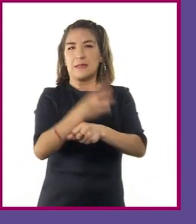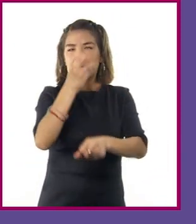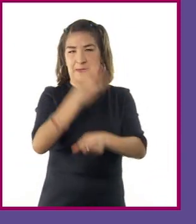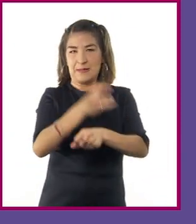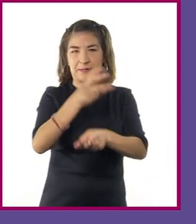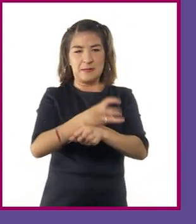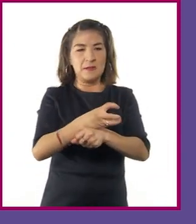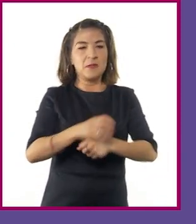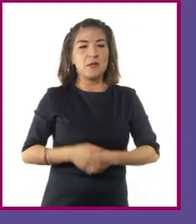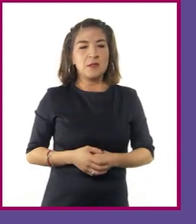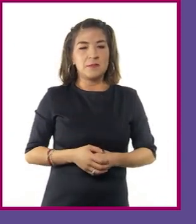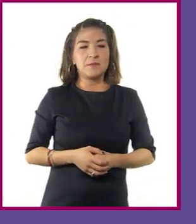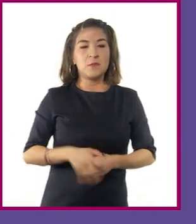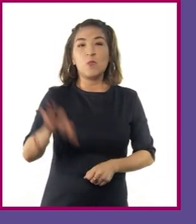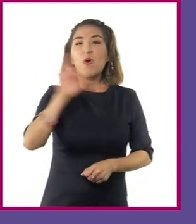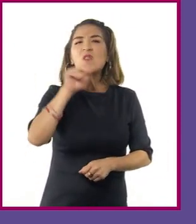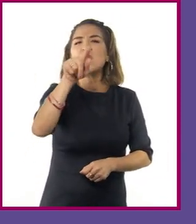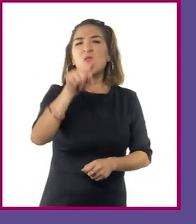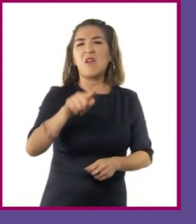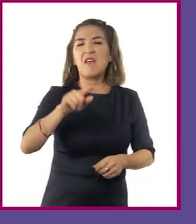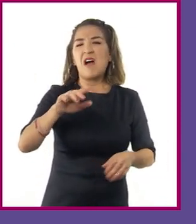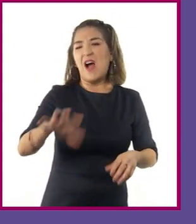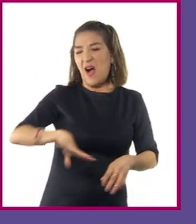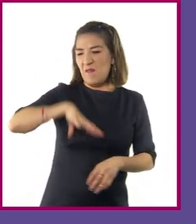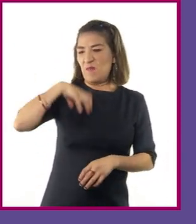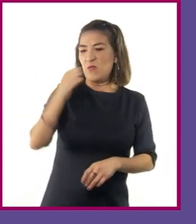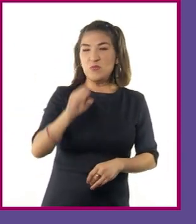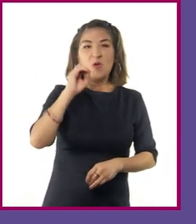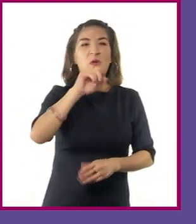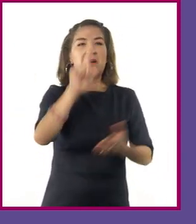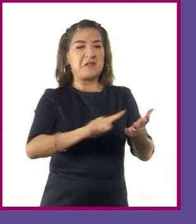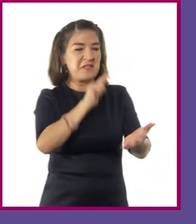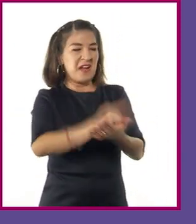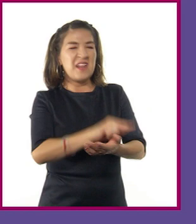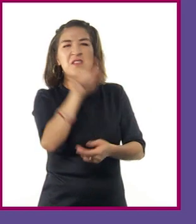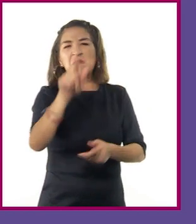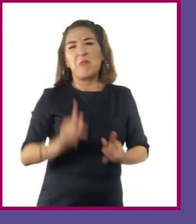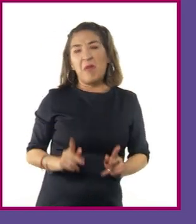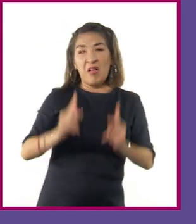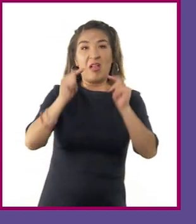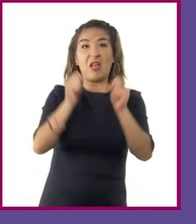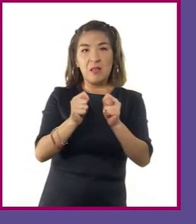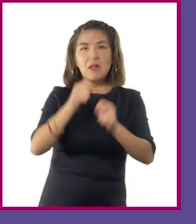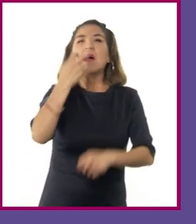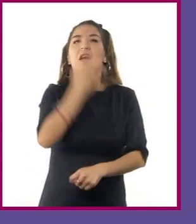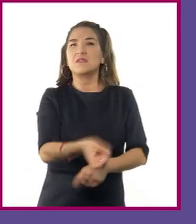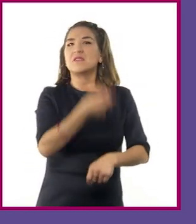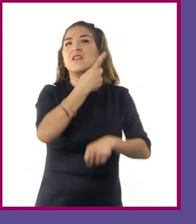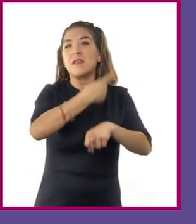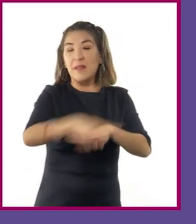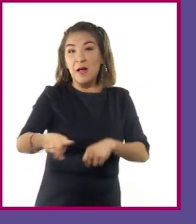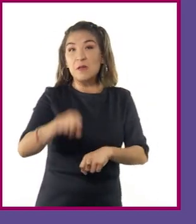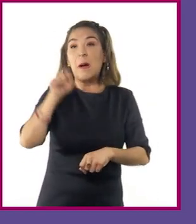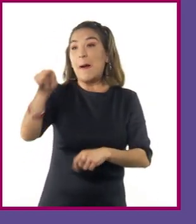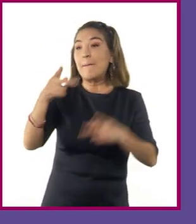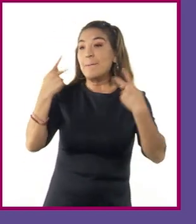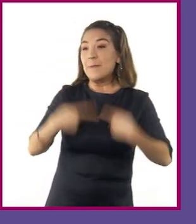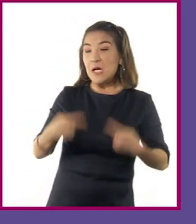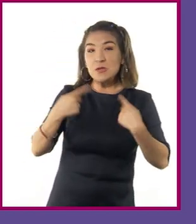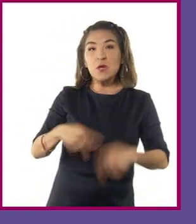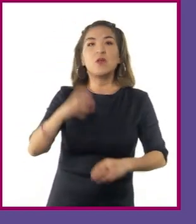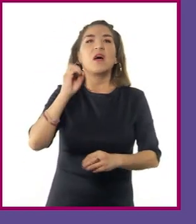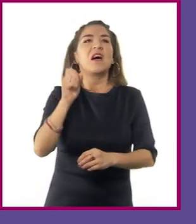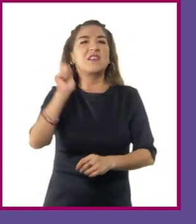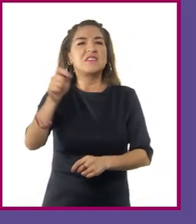cada vez que se viola una ley, se produce un daño, ya sea a la persona o personas directamente